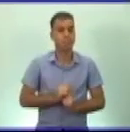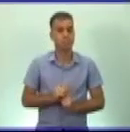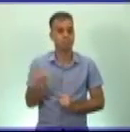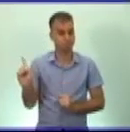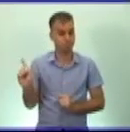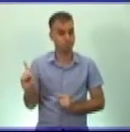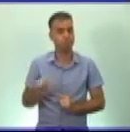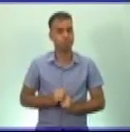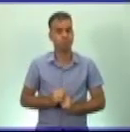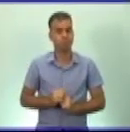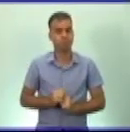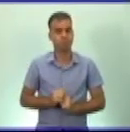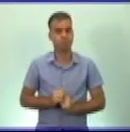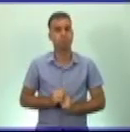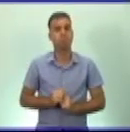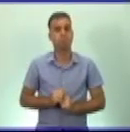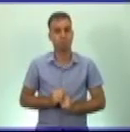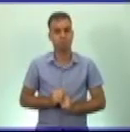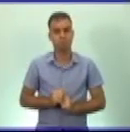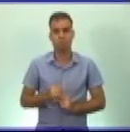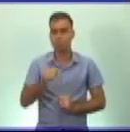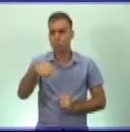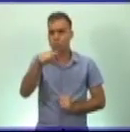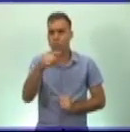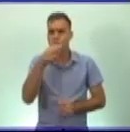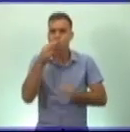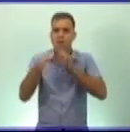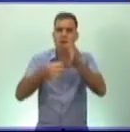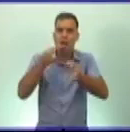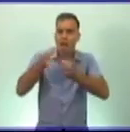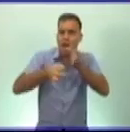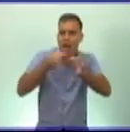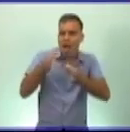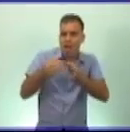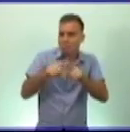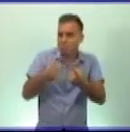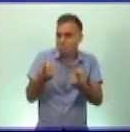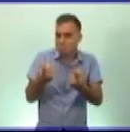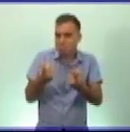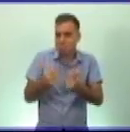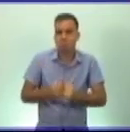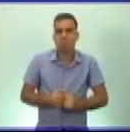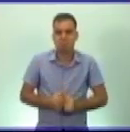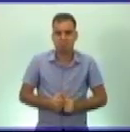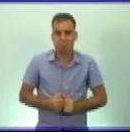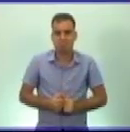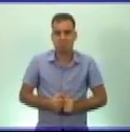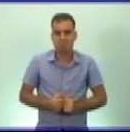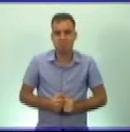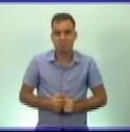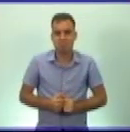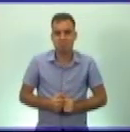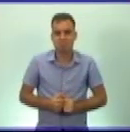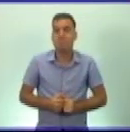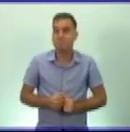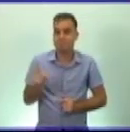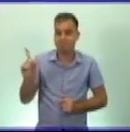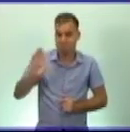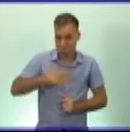Y ustedes van a justificar por qué. Pero además van a señalar el agente oxidante y el agente